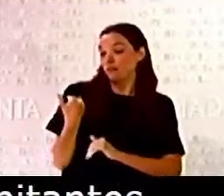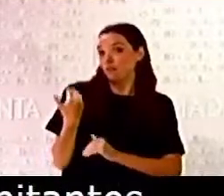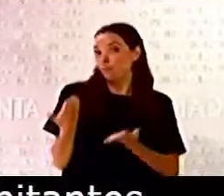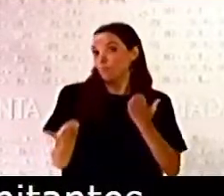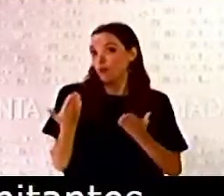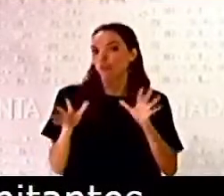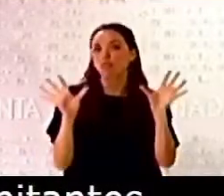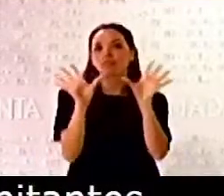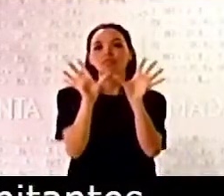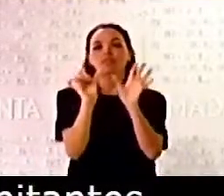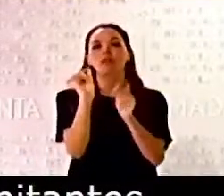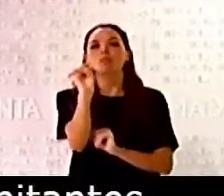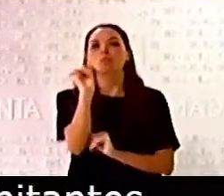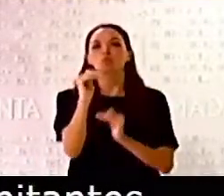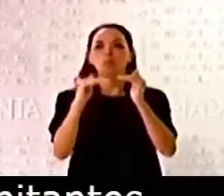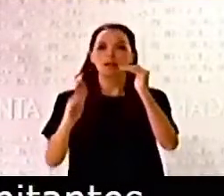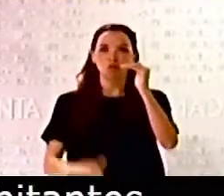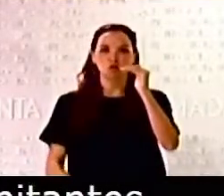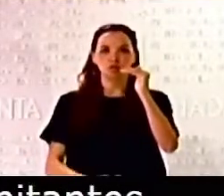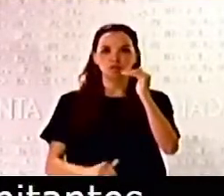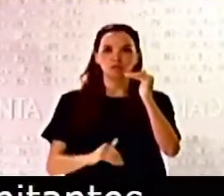de incidencia acumulada a los 7 días.